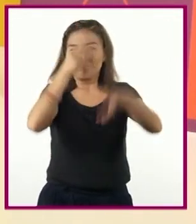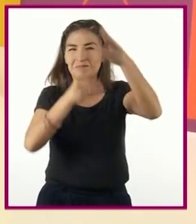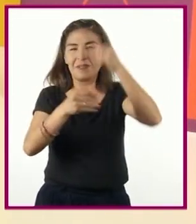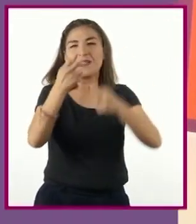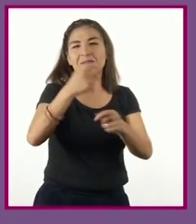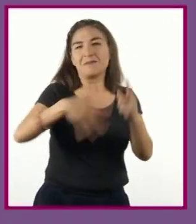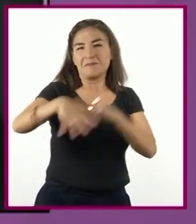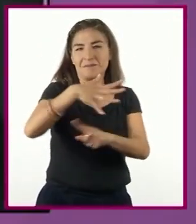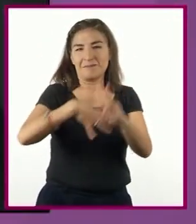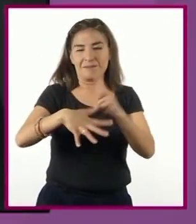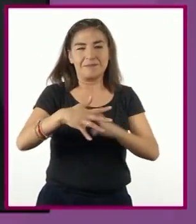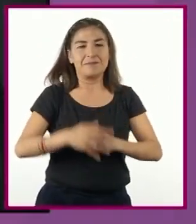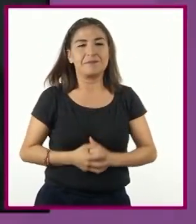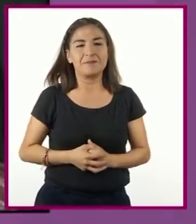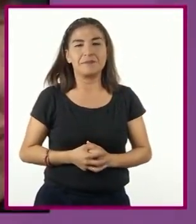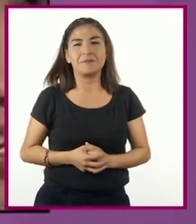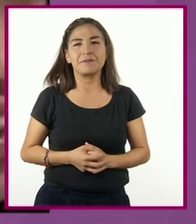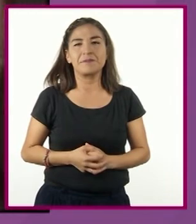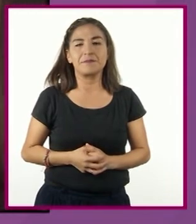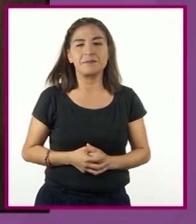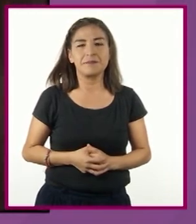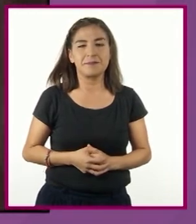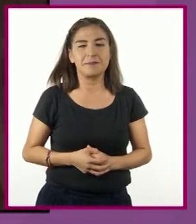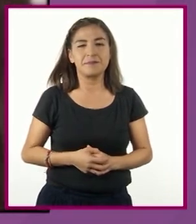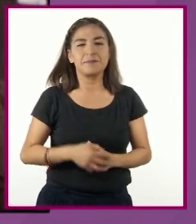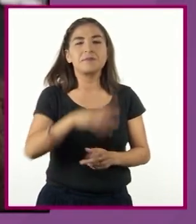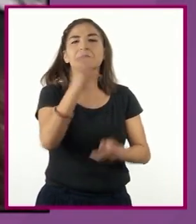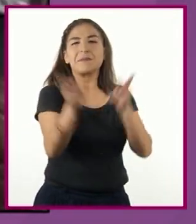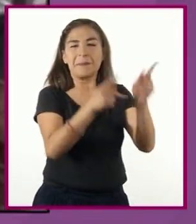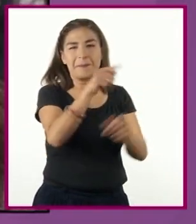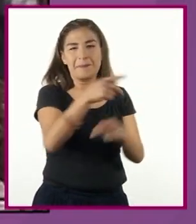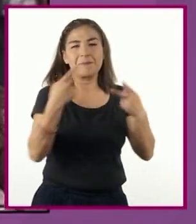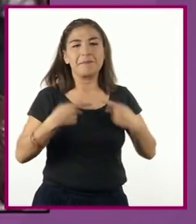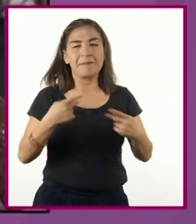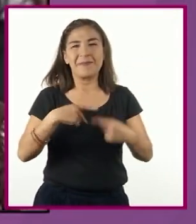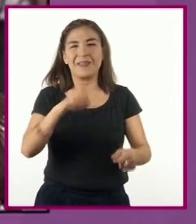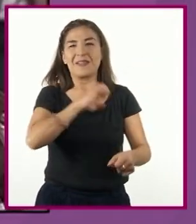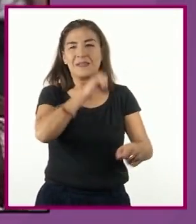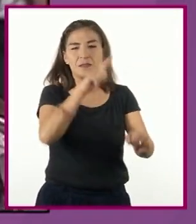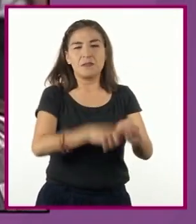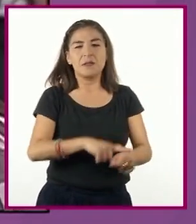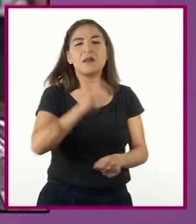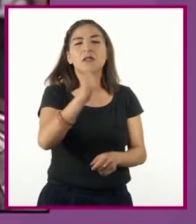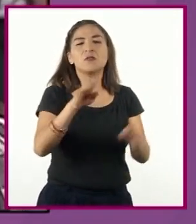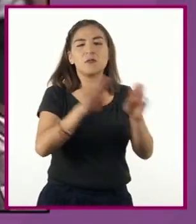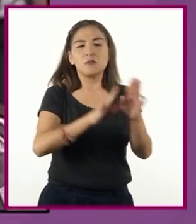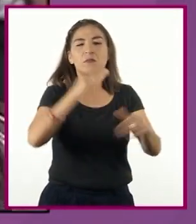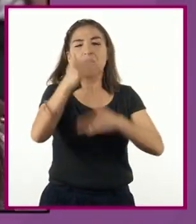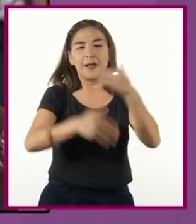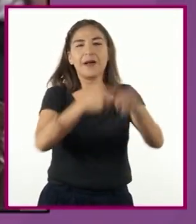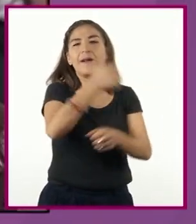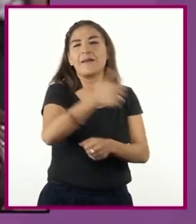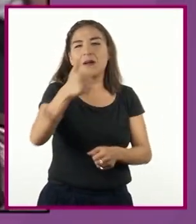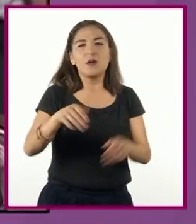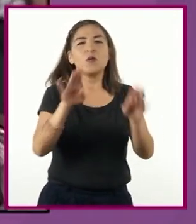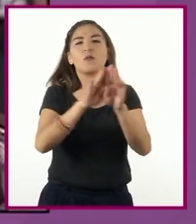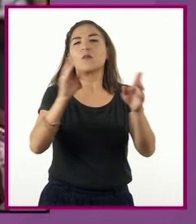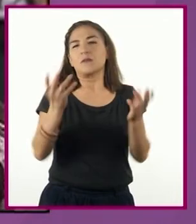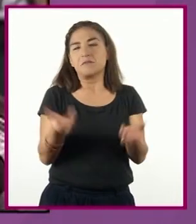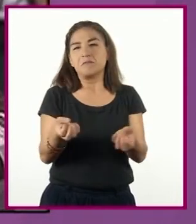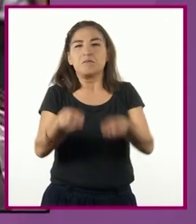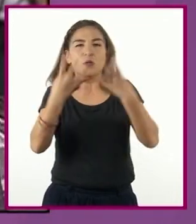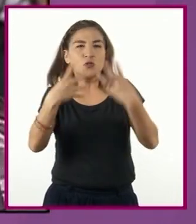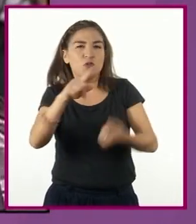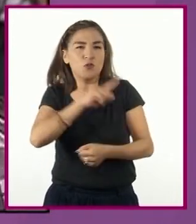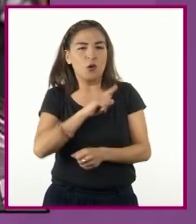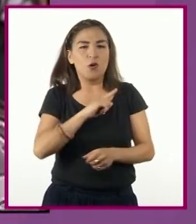entornos. Para los especialistas, la identidad es algo que construimos cada quien de manera individual o